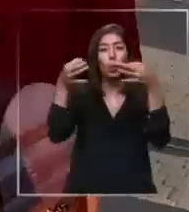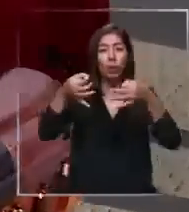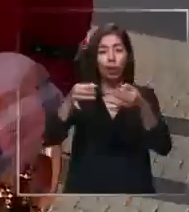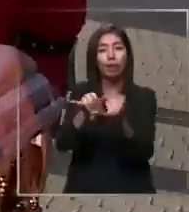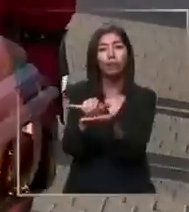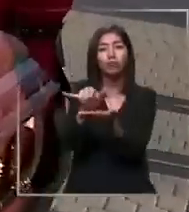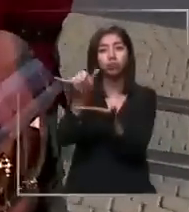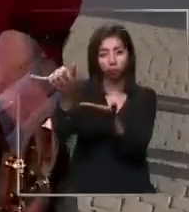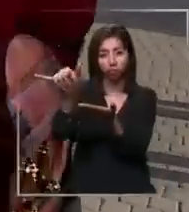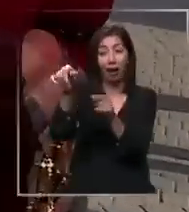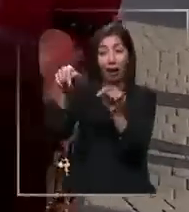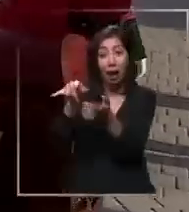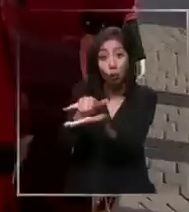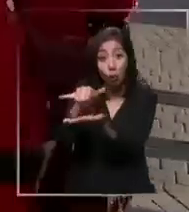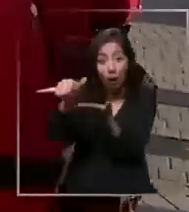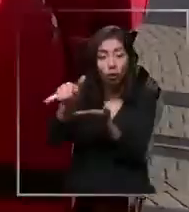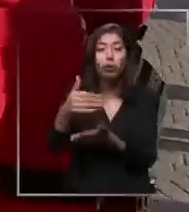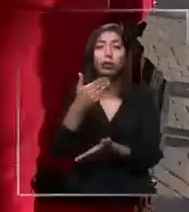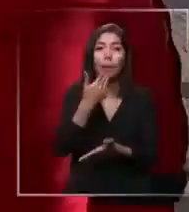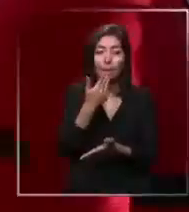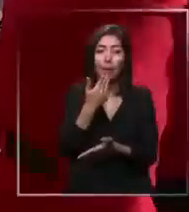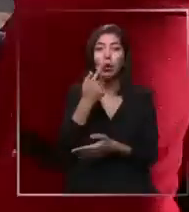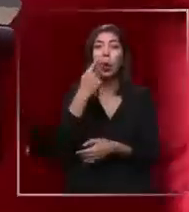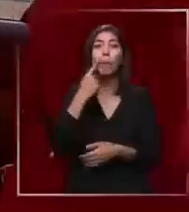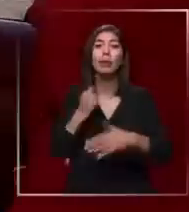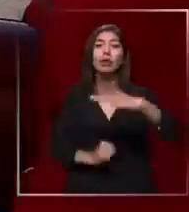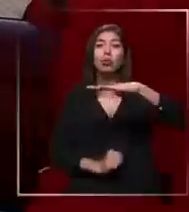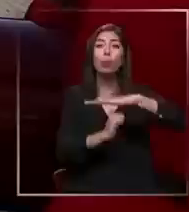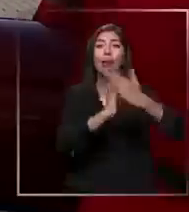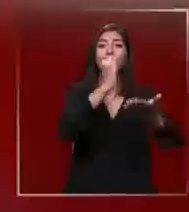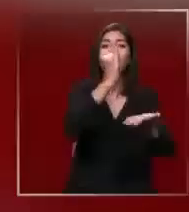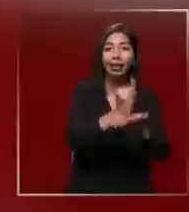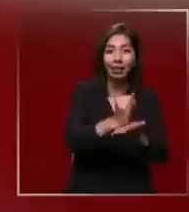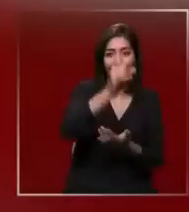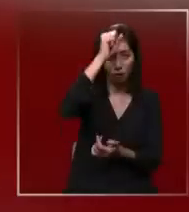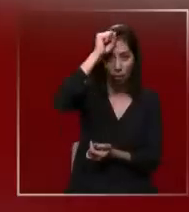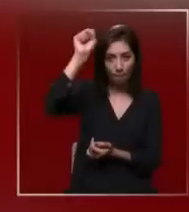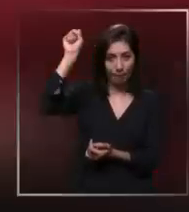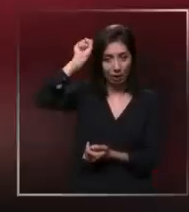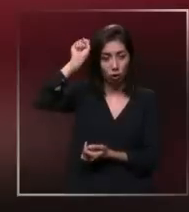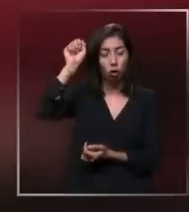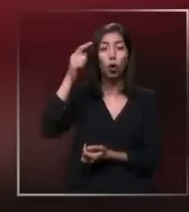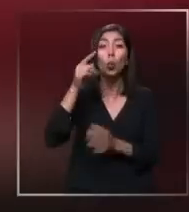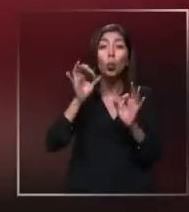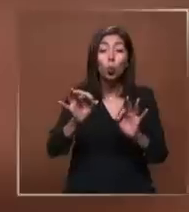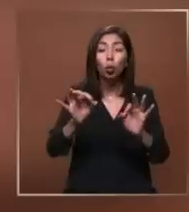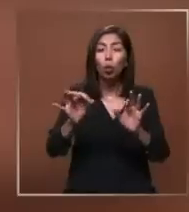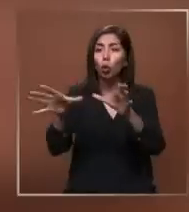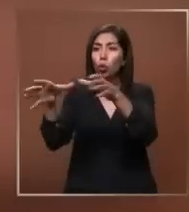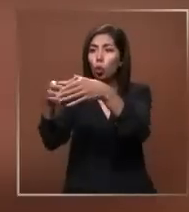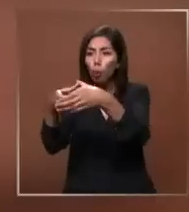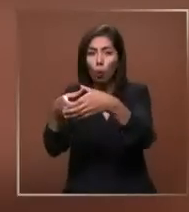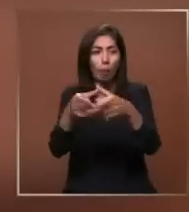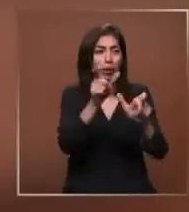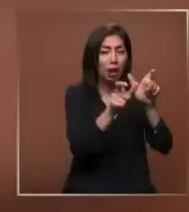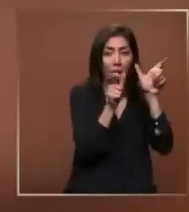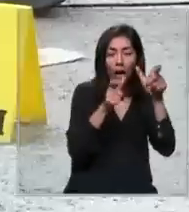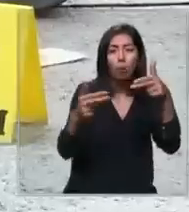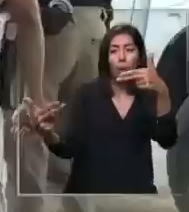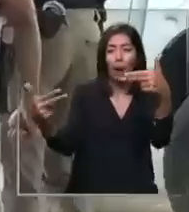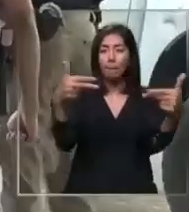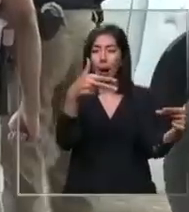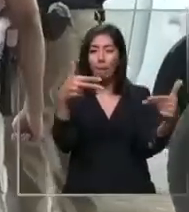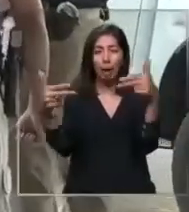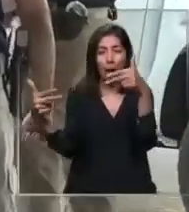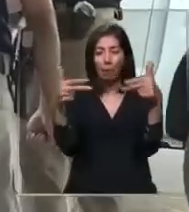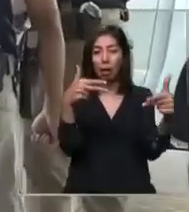no solamente en el aeropuerto, sino también como superintendente de bomberos, murió en el intercambio de disparos que impedía que 32